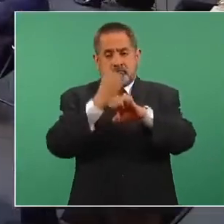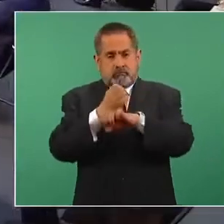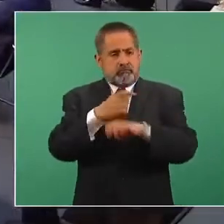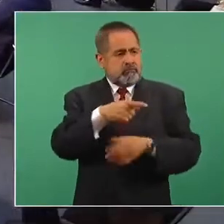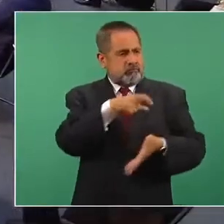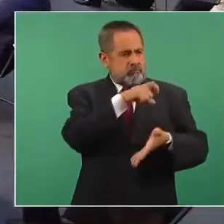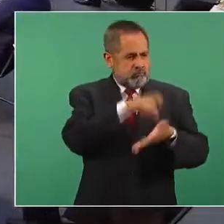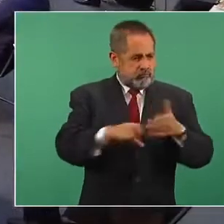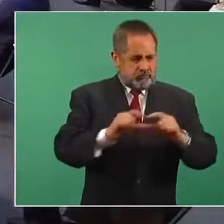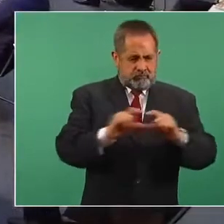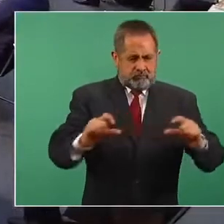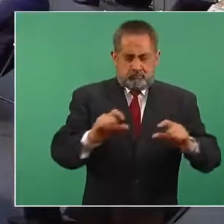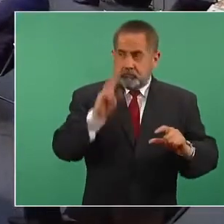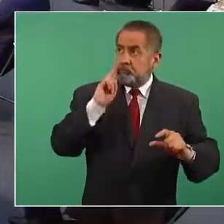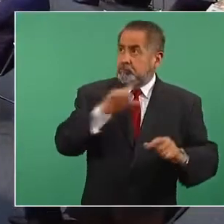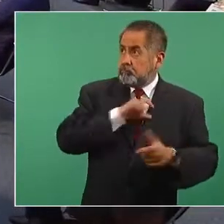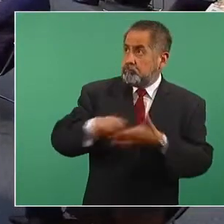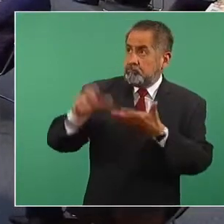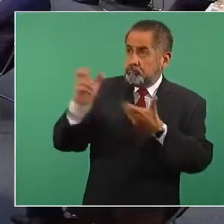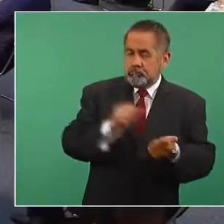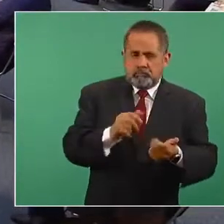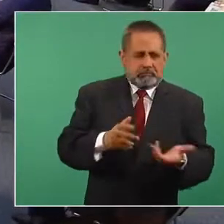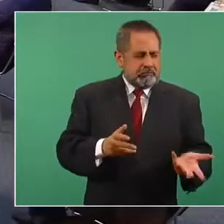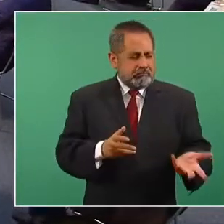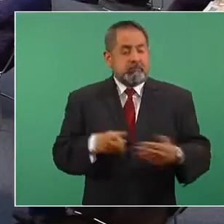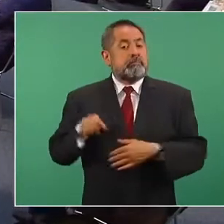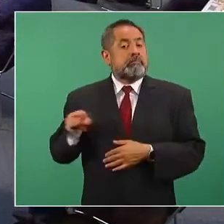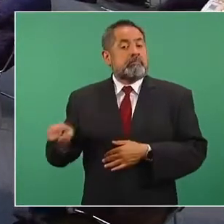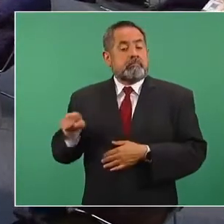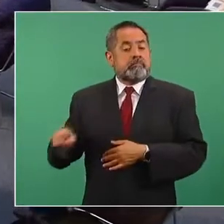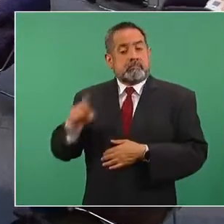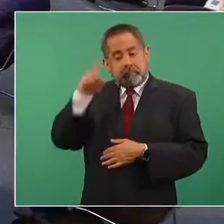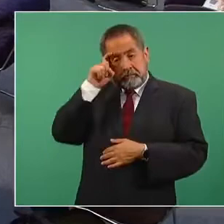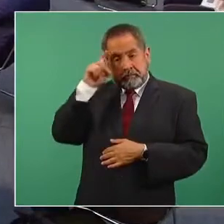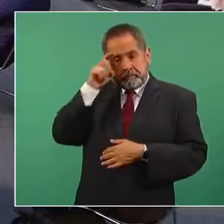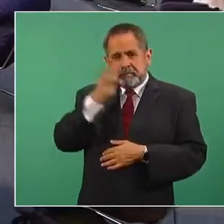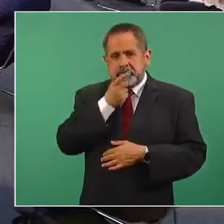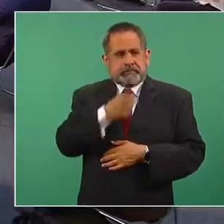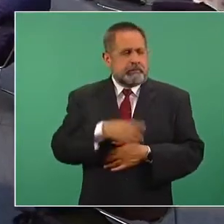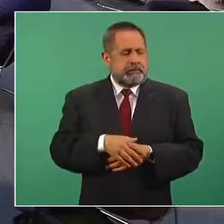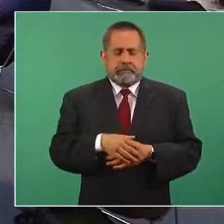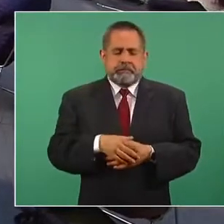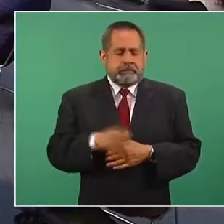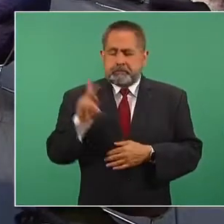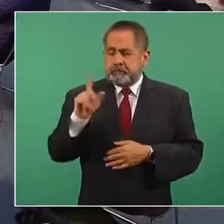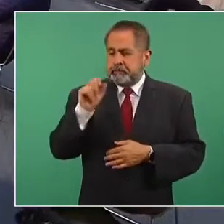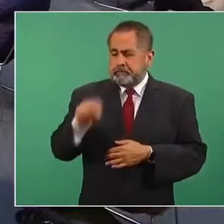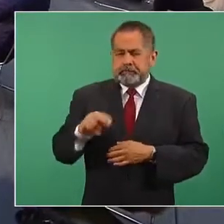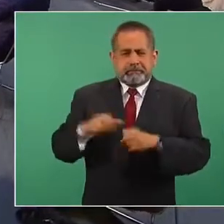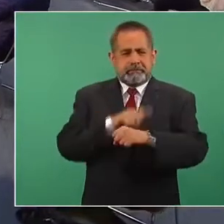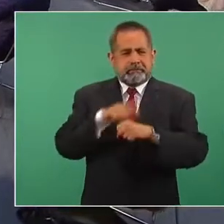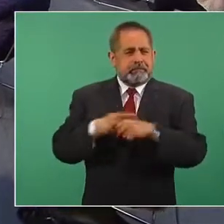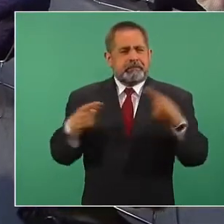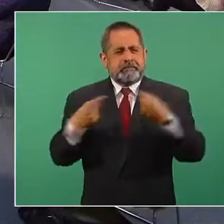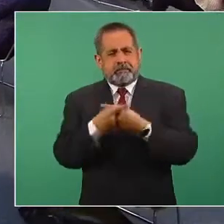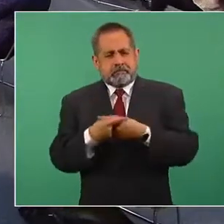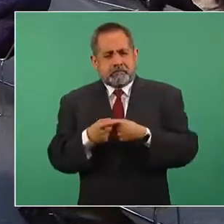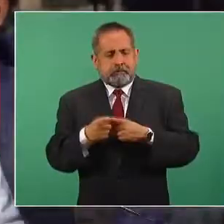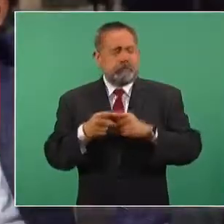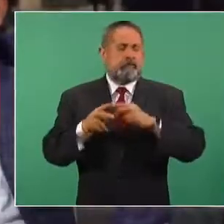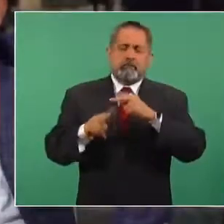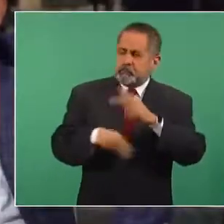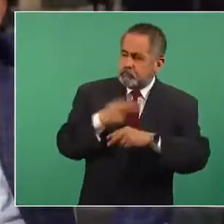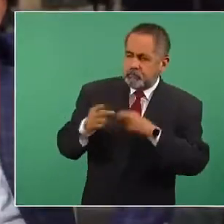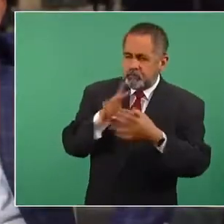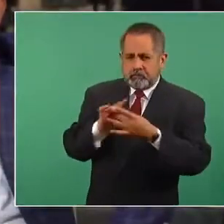las vacunas si es que encuentran, y él en algún momento decir que eso contravenía al Plan Nacional de Vacunación. Después usted tuvo que volver a salir a